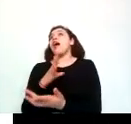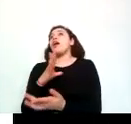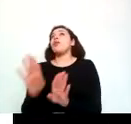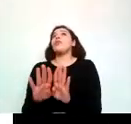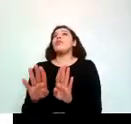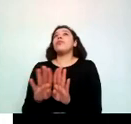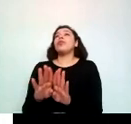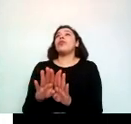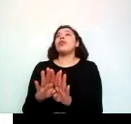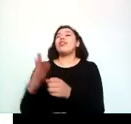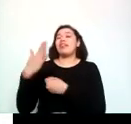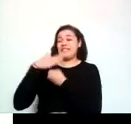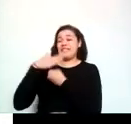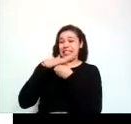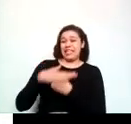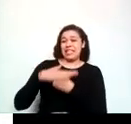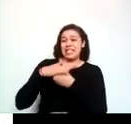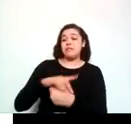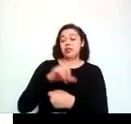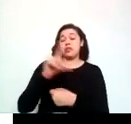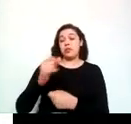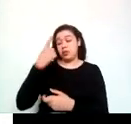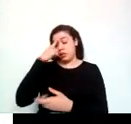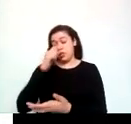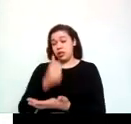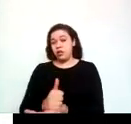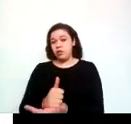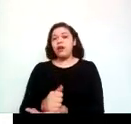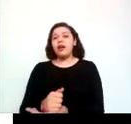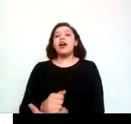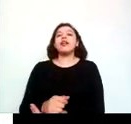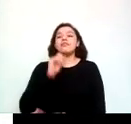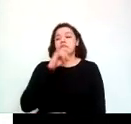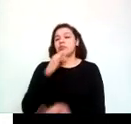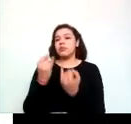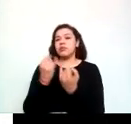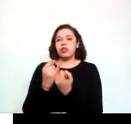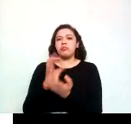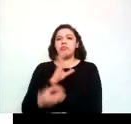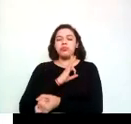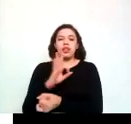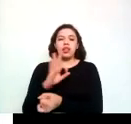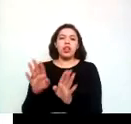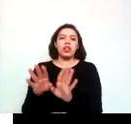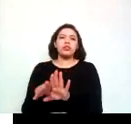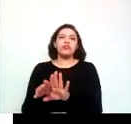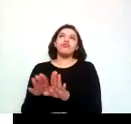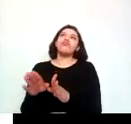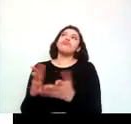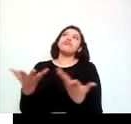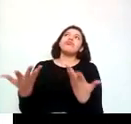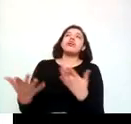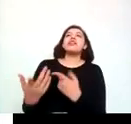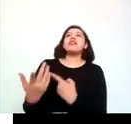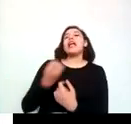pues estrés postraumático y a su vez esto puede generar pues diversas alteraciones en